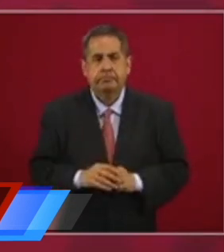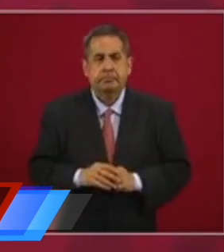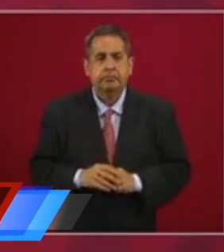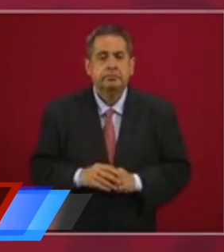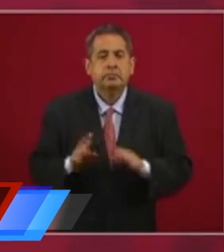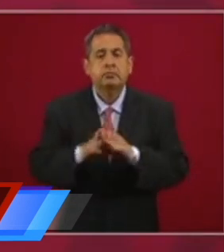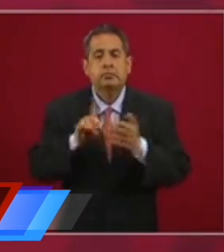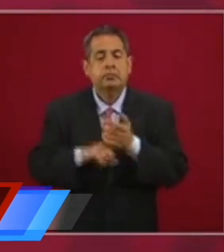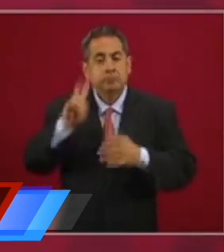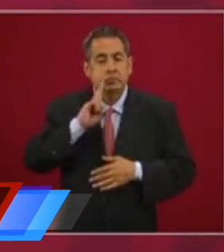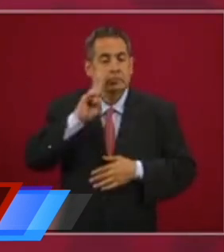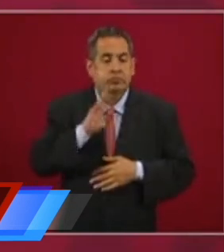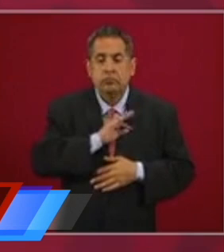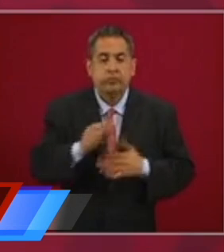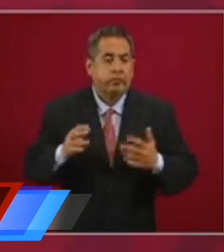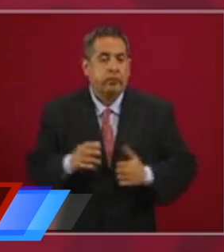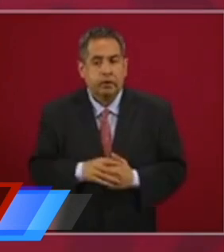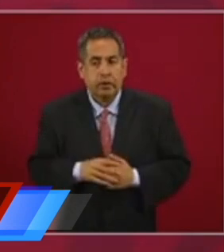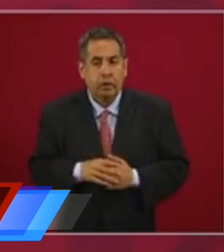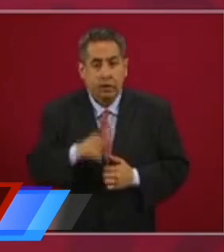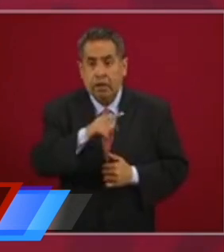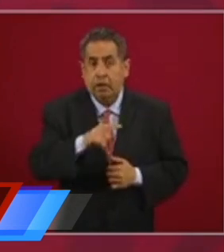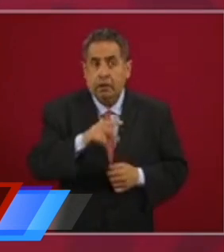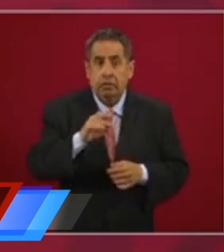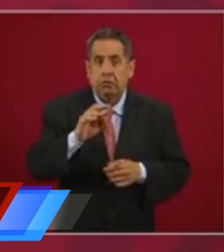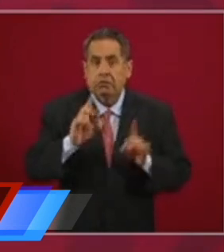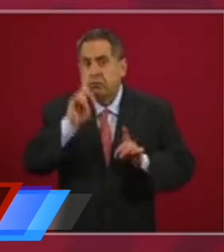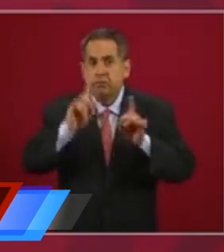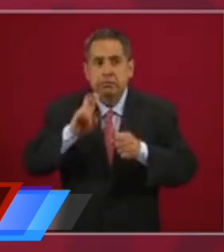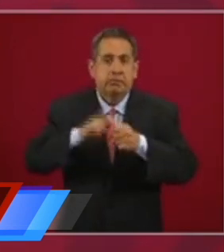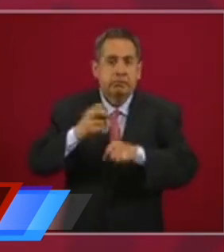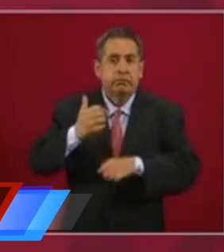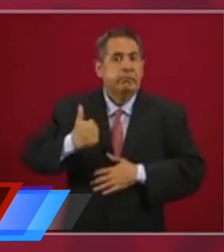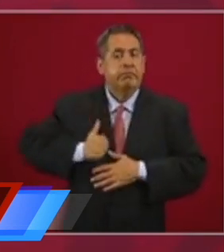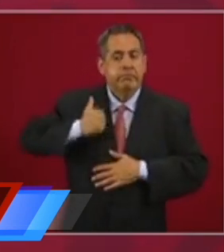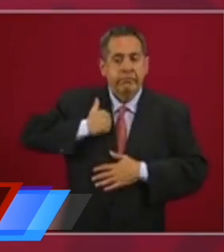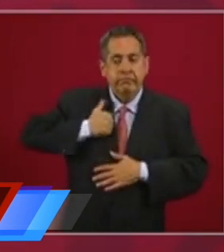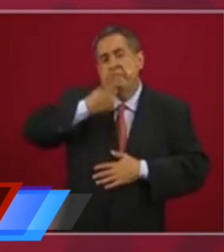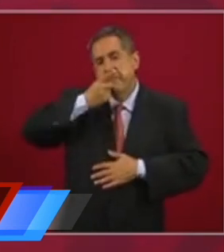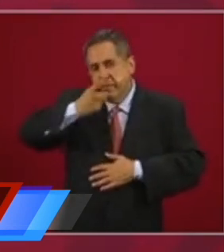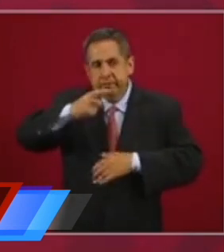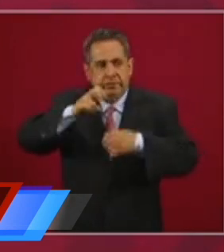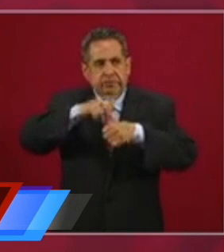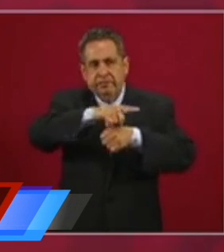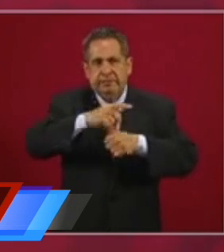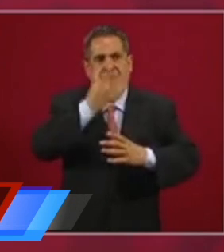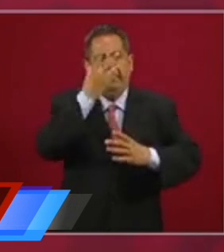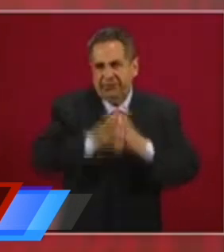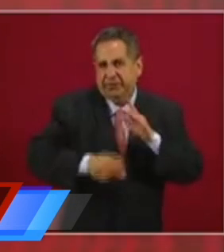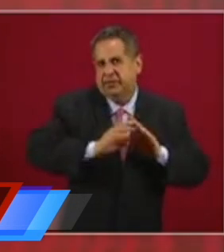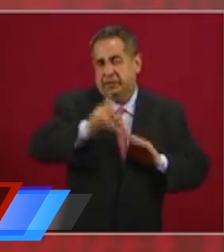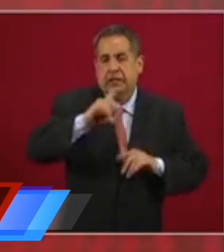Ayotzinapa, se encuentra en Israel. En conferencia de prensa, el titular del Ejecutivo Federal detalló que su gobierno ya se puso en contacto